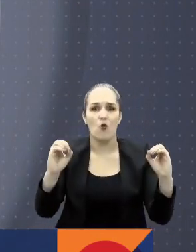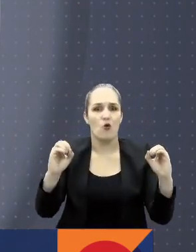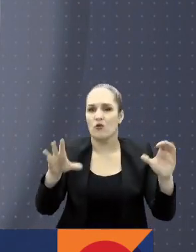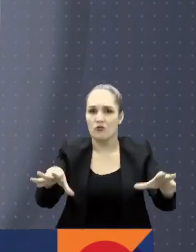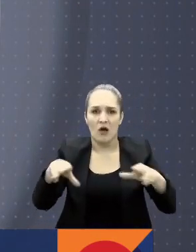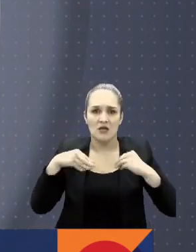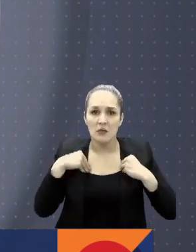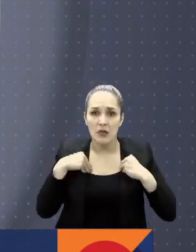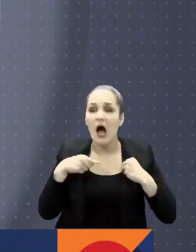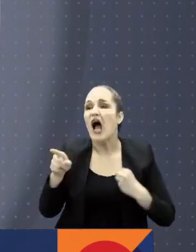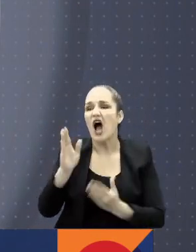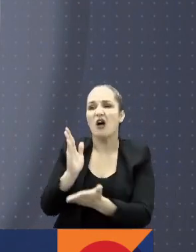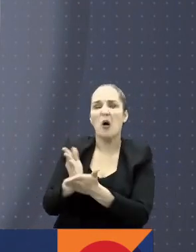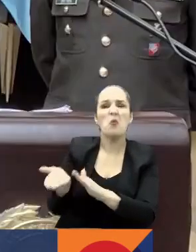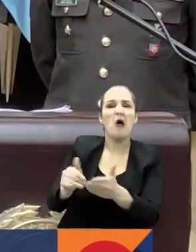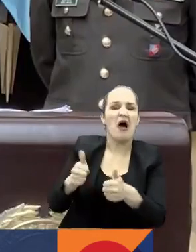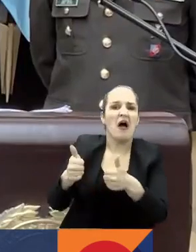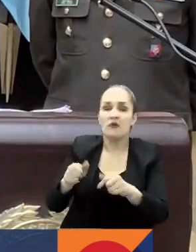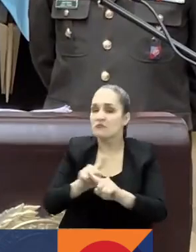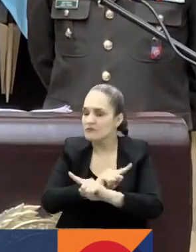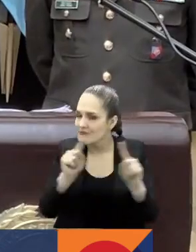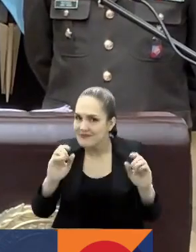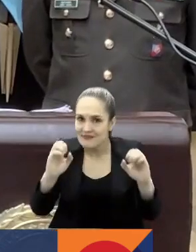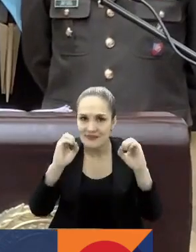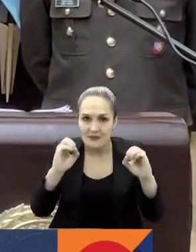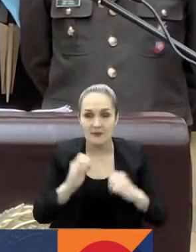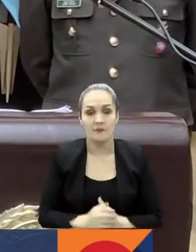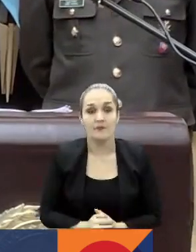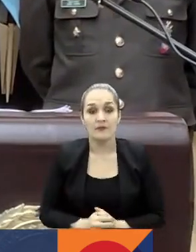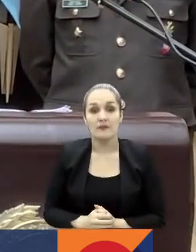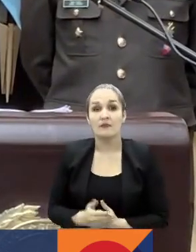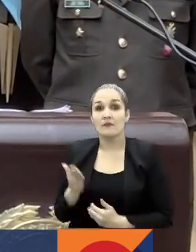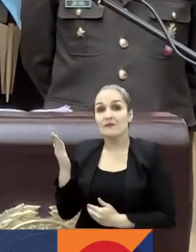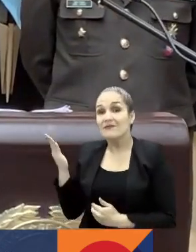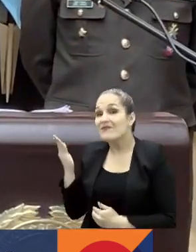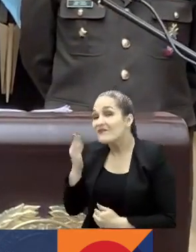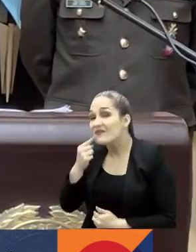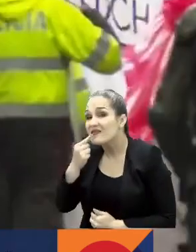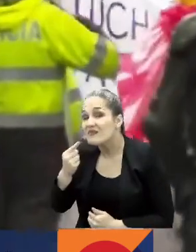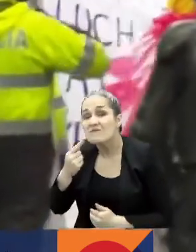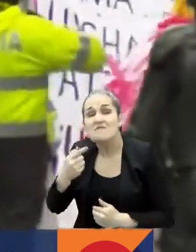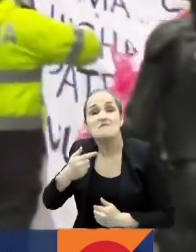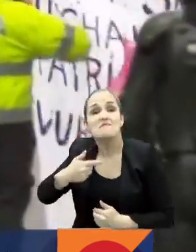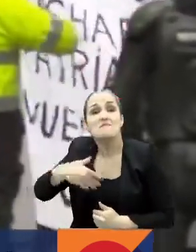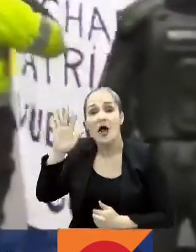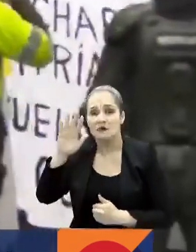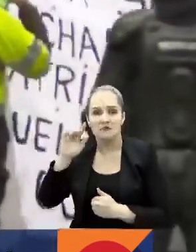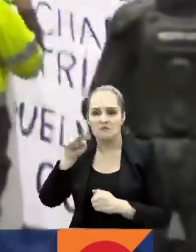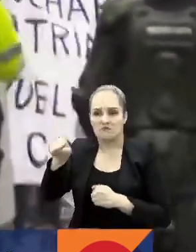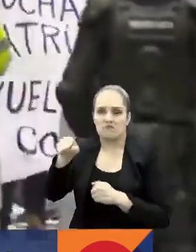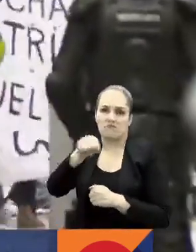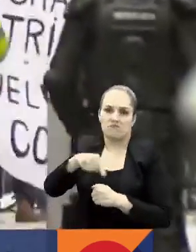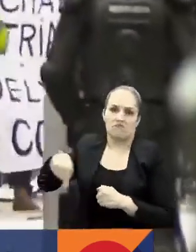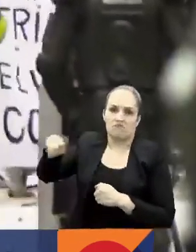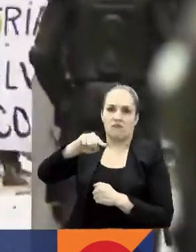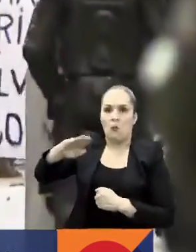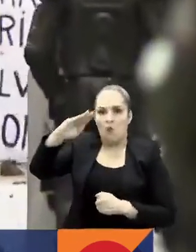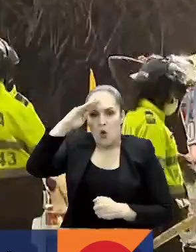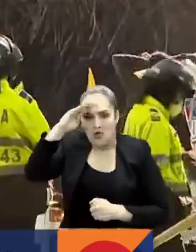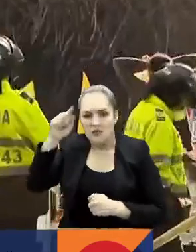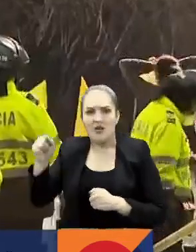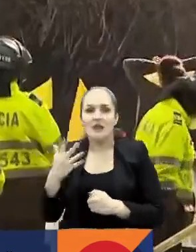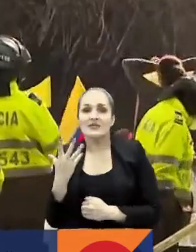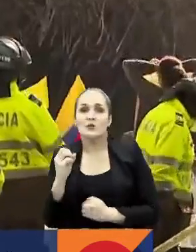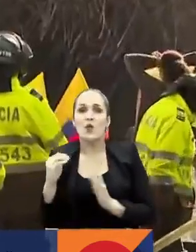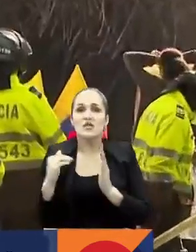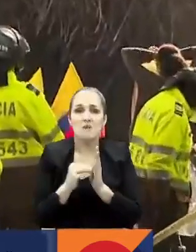puede establecer en Colombia. Molano resalta el papel de la mayoría de la fuerza pública a cargo de la protesta social, más de